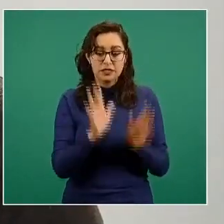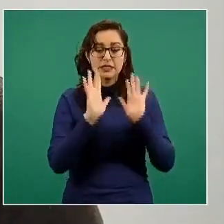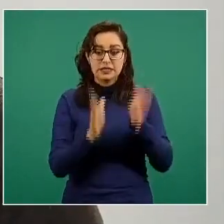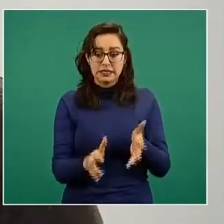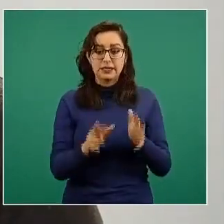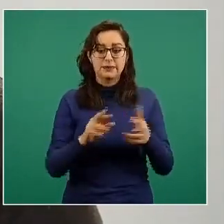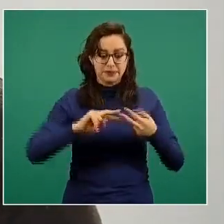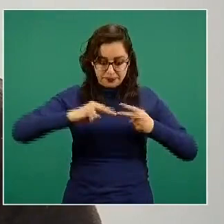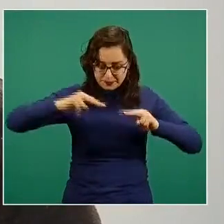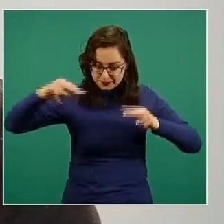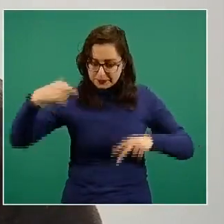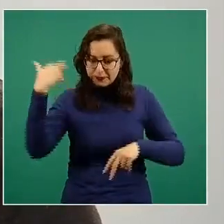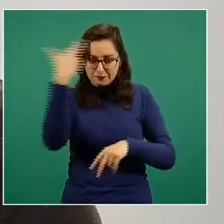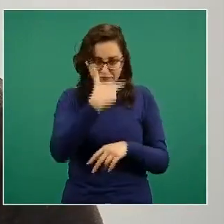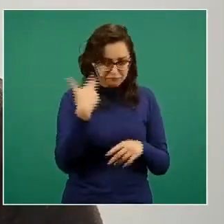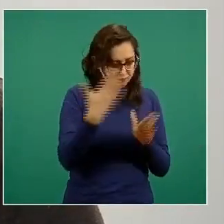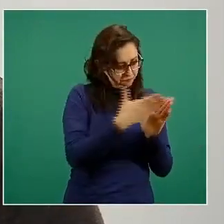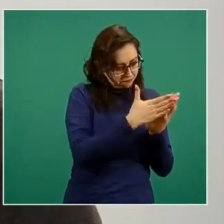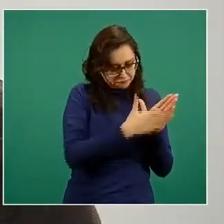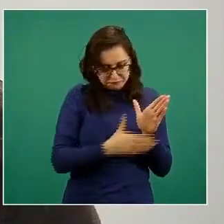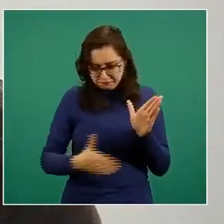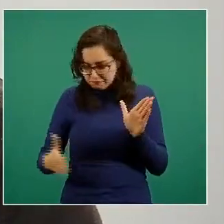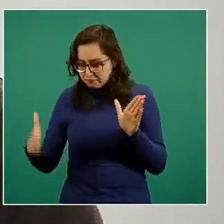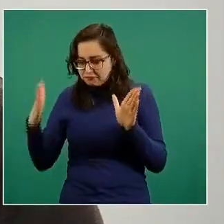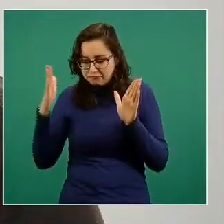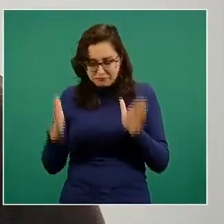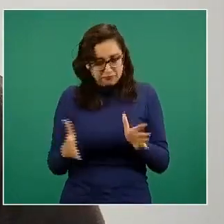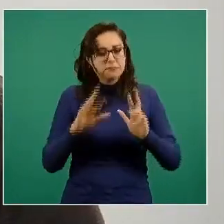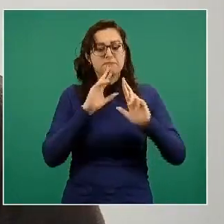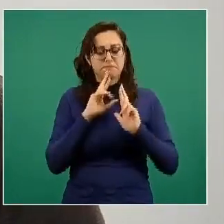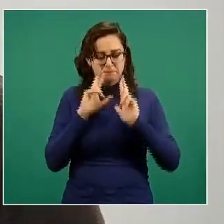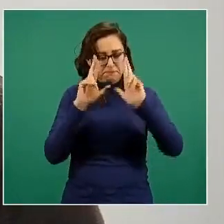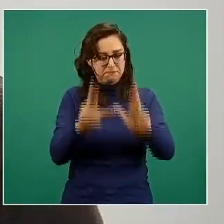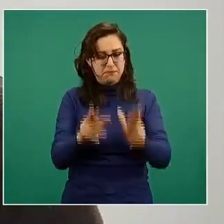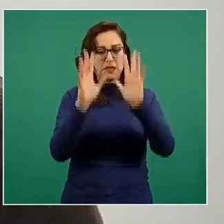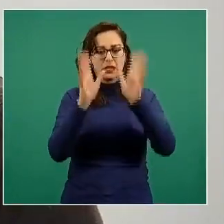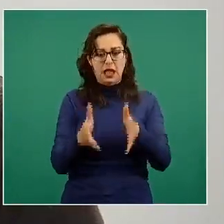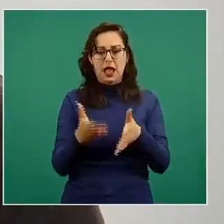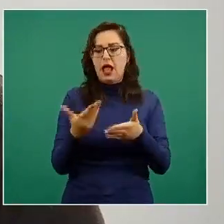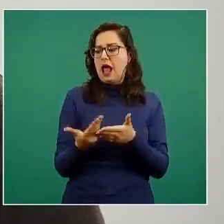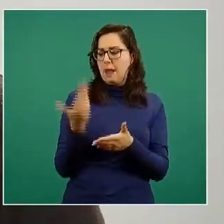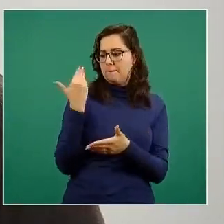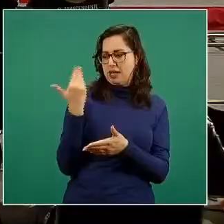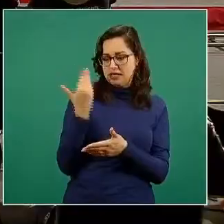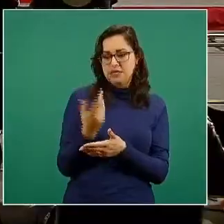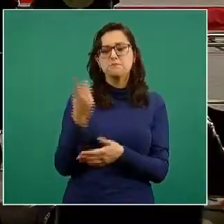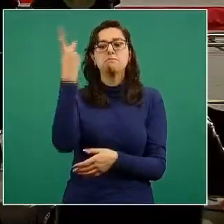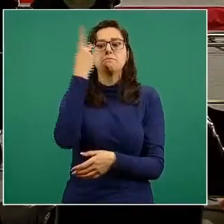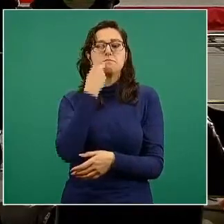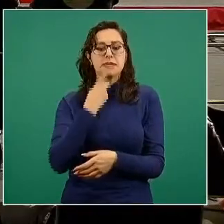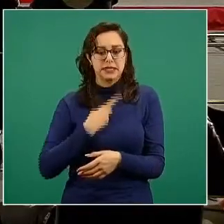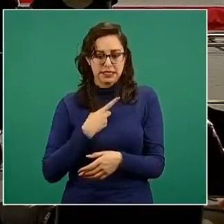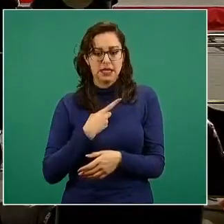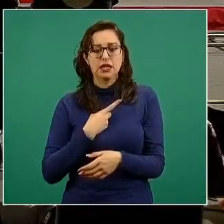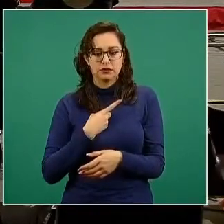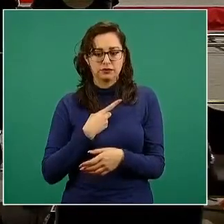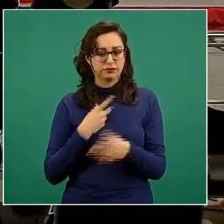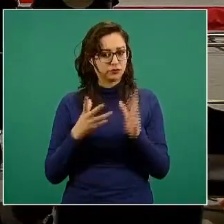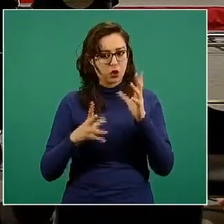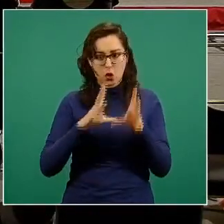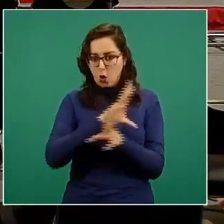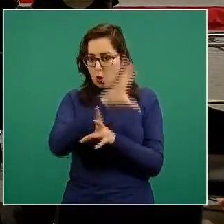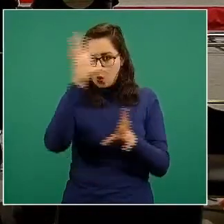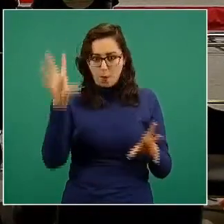de la secuenciación. De hecho, en el transcurso de hace unas horas terminaron de analizar toda